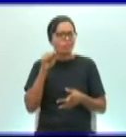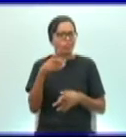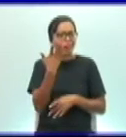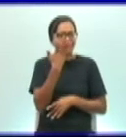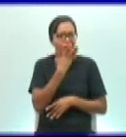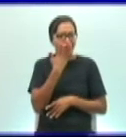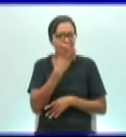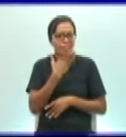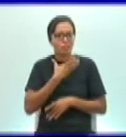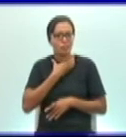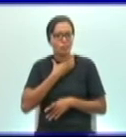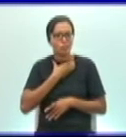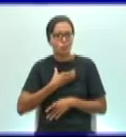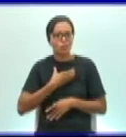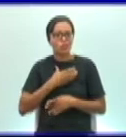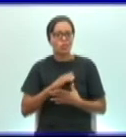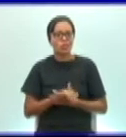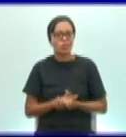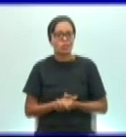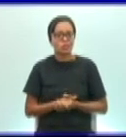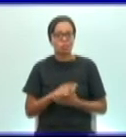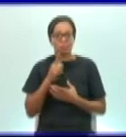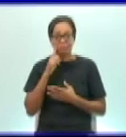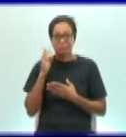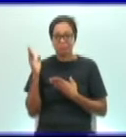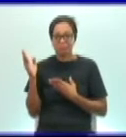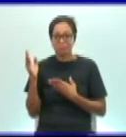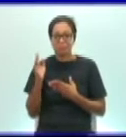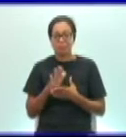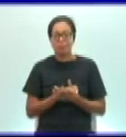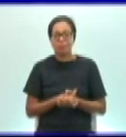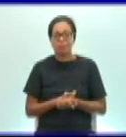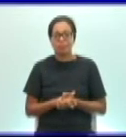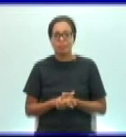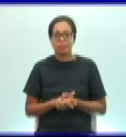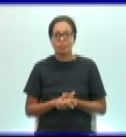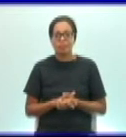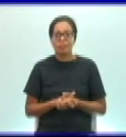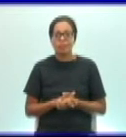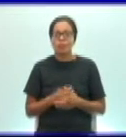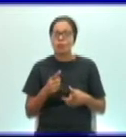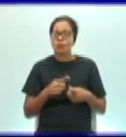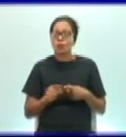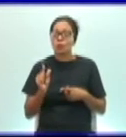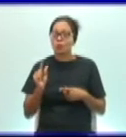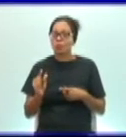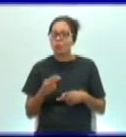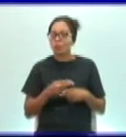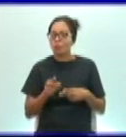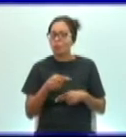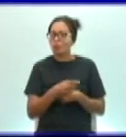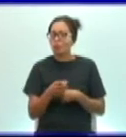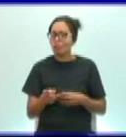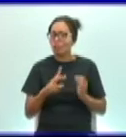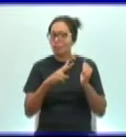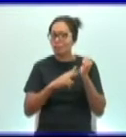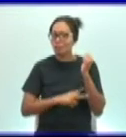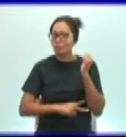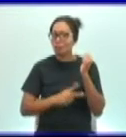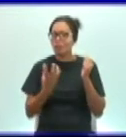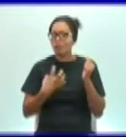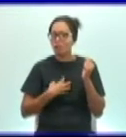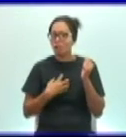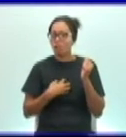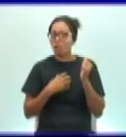Echeverría Vilche, ahí lo tenemos. Otra figura histórica que ustedes tienen que valorar. Les estoy dando una idea nada más. Recuerden que estamos en